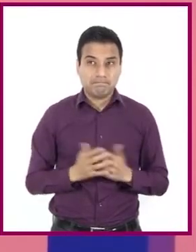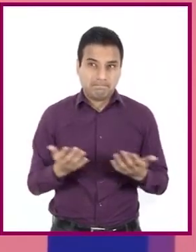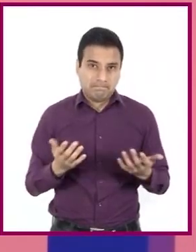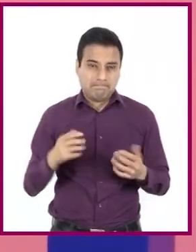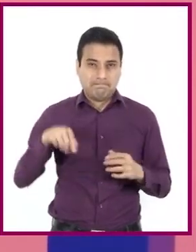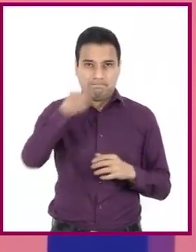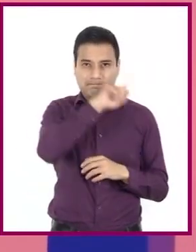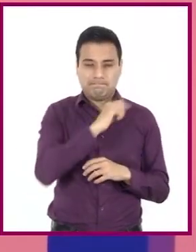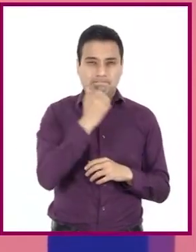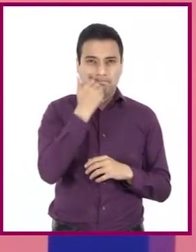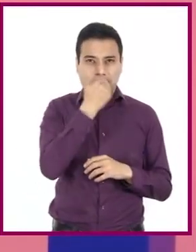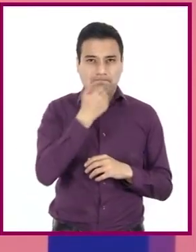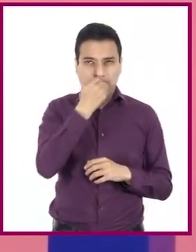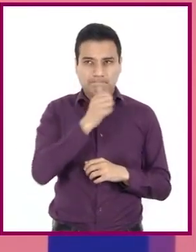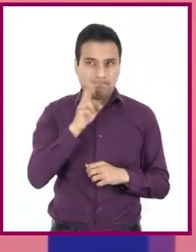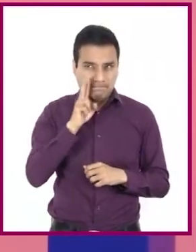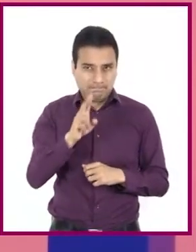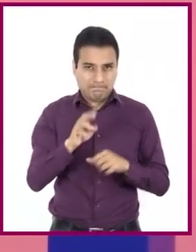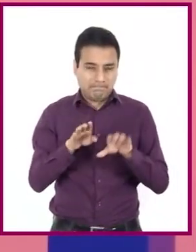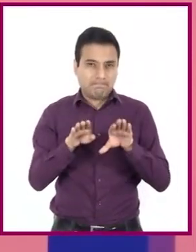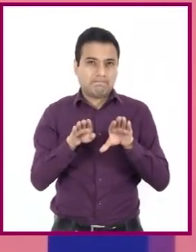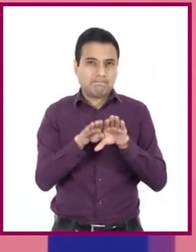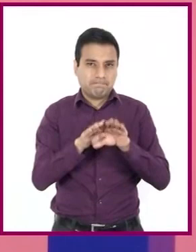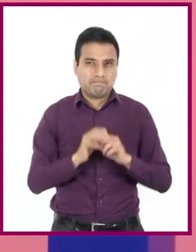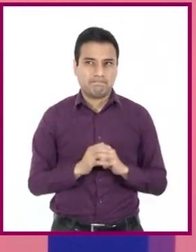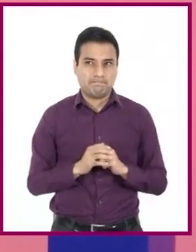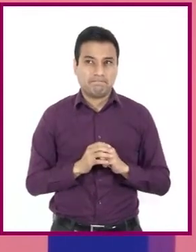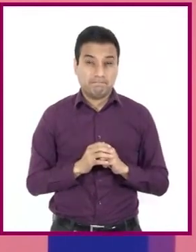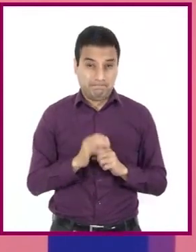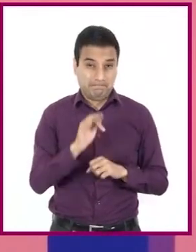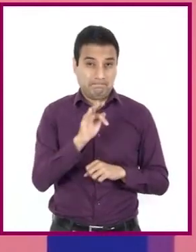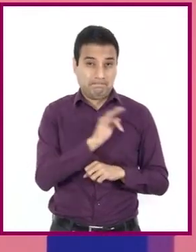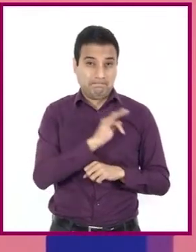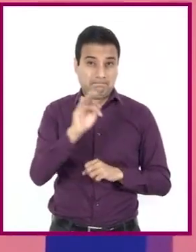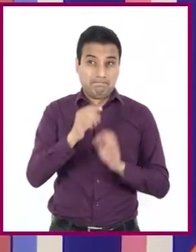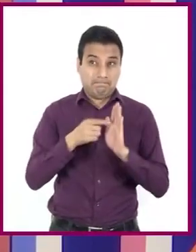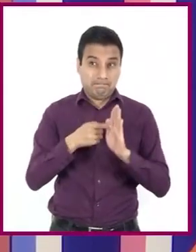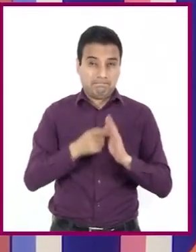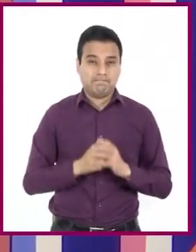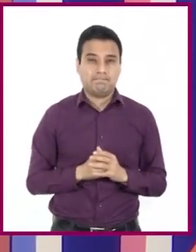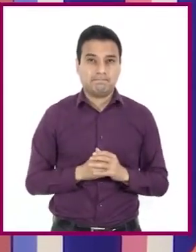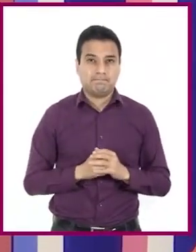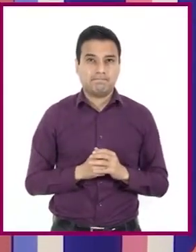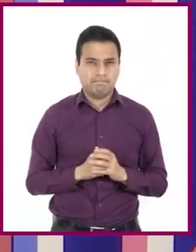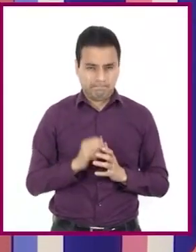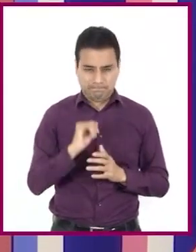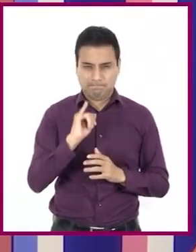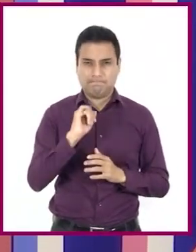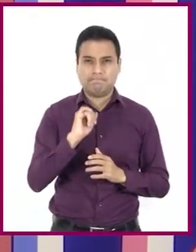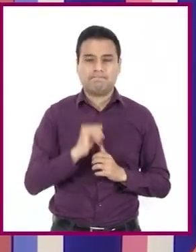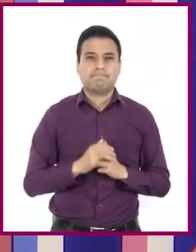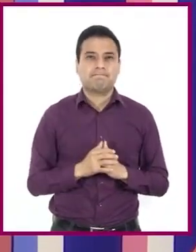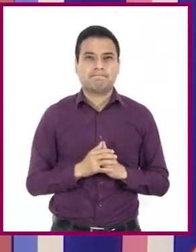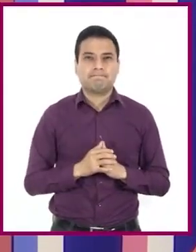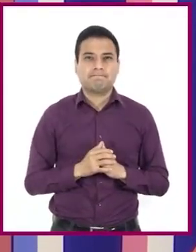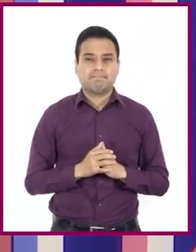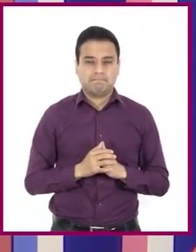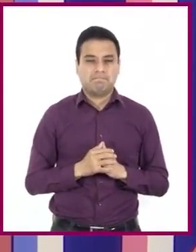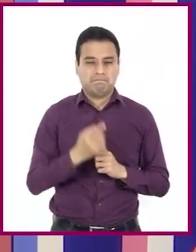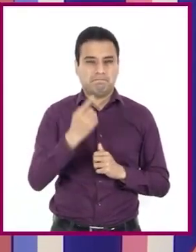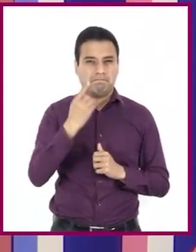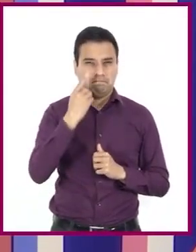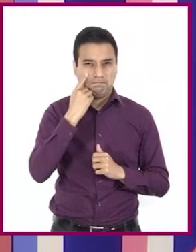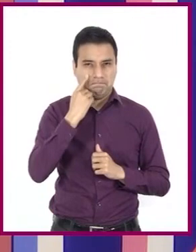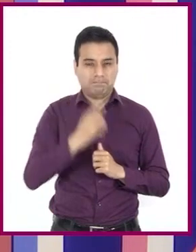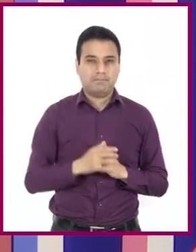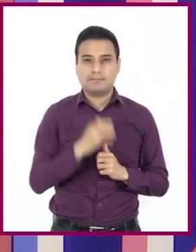que las y los alumnos vayan pensando en otras opciones. Claro, veamos lo que